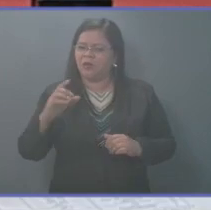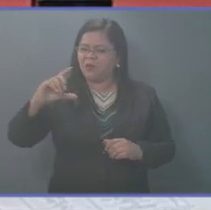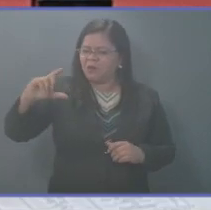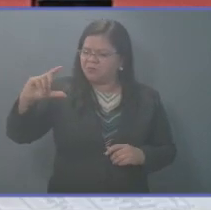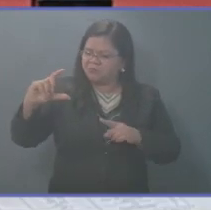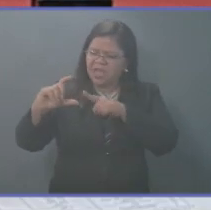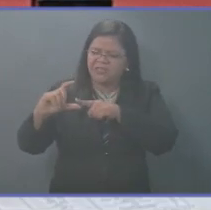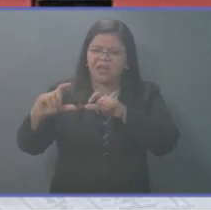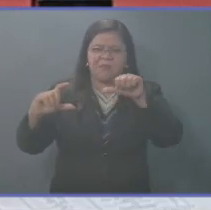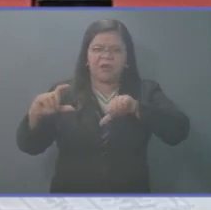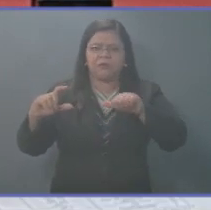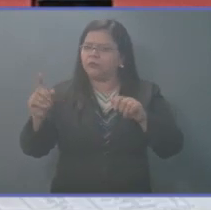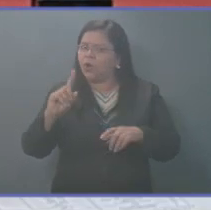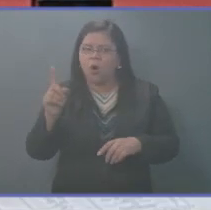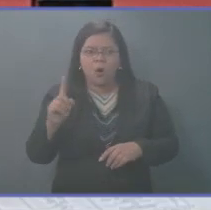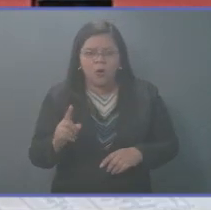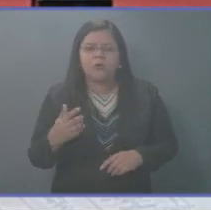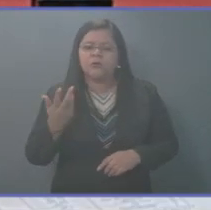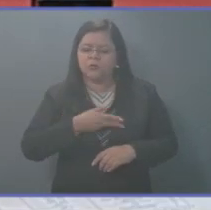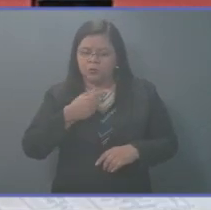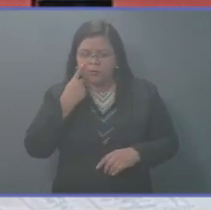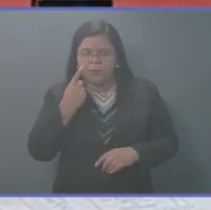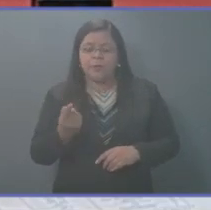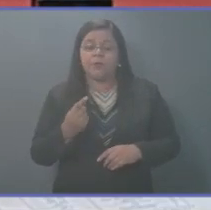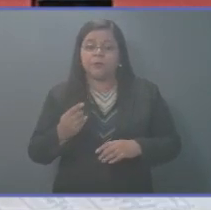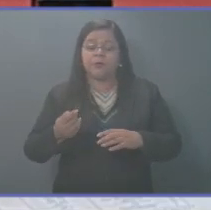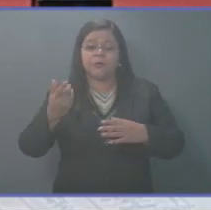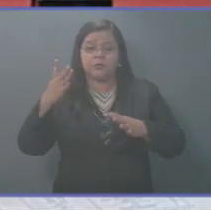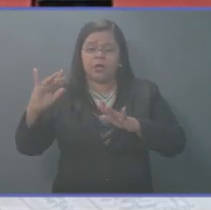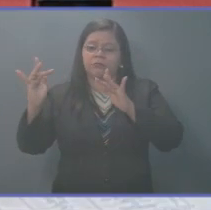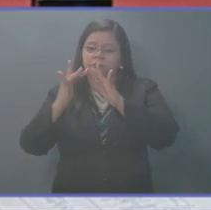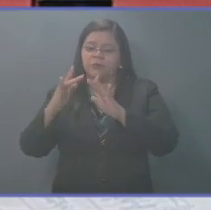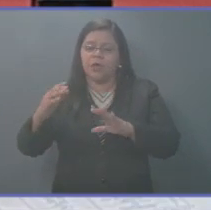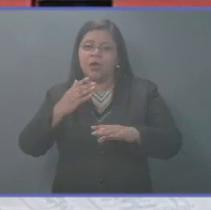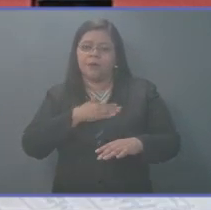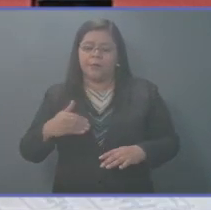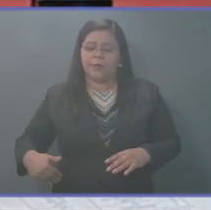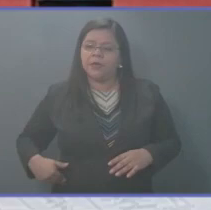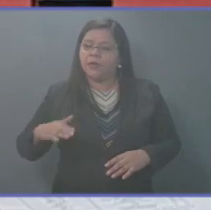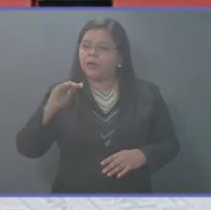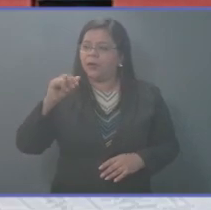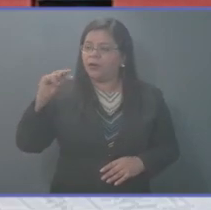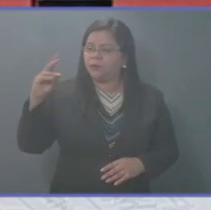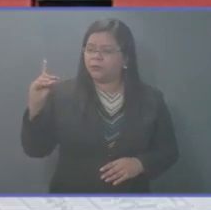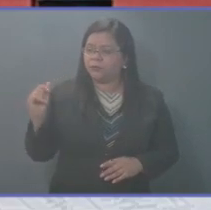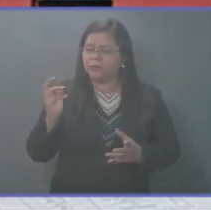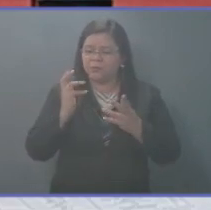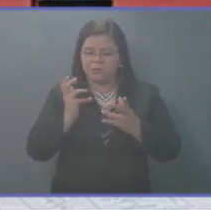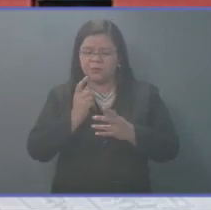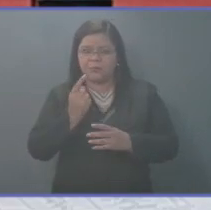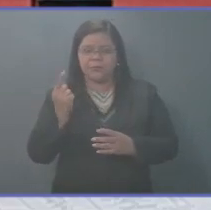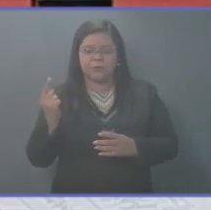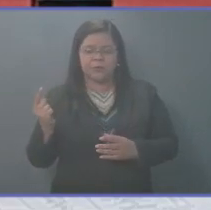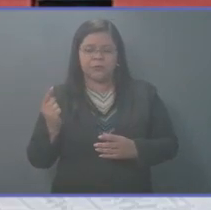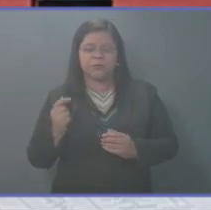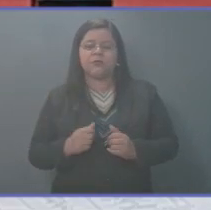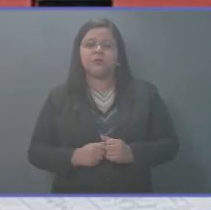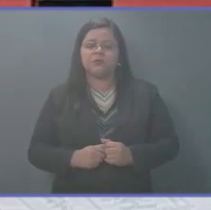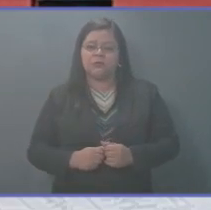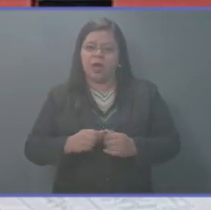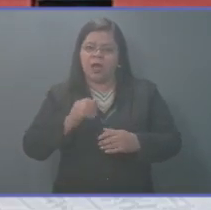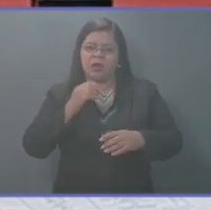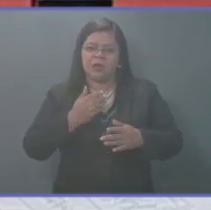detectó un problema a raíz de comunicación con el presidente de anda y las múltiples denuncias que iban en escalada